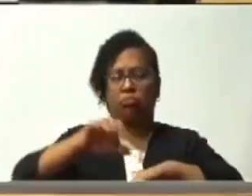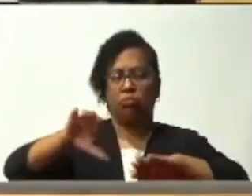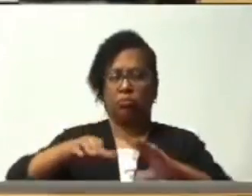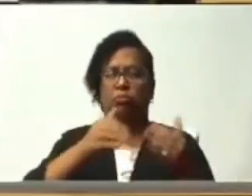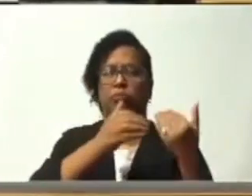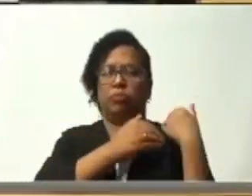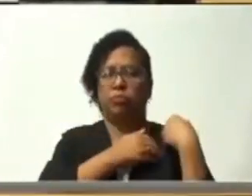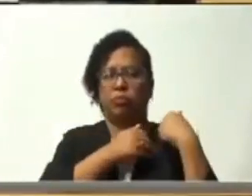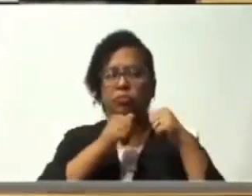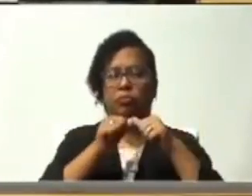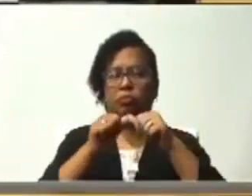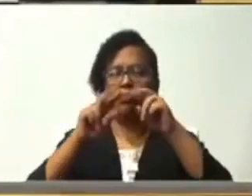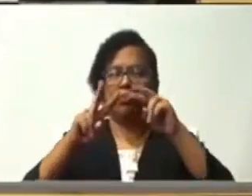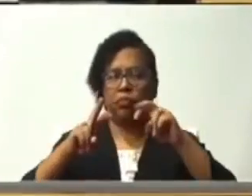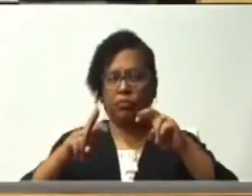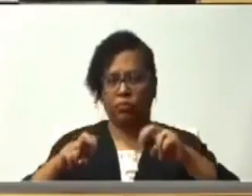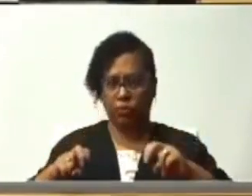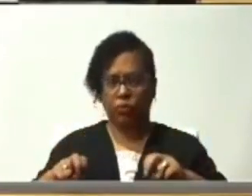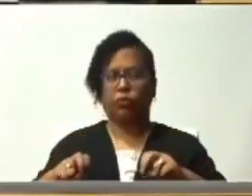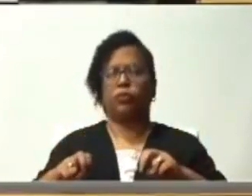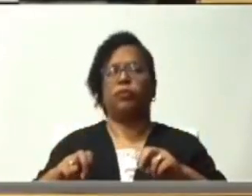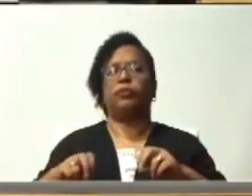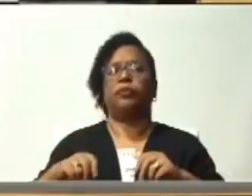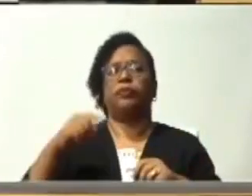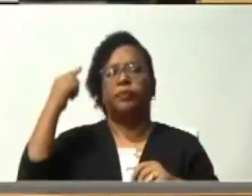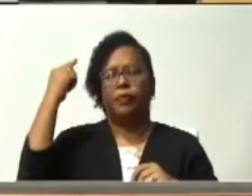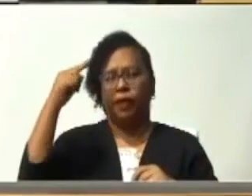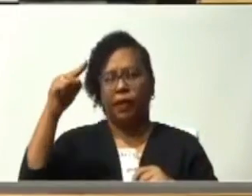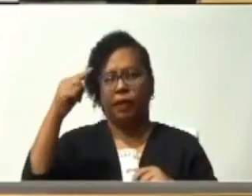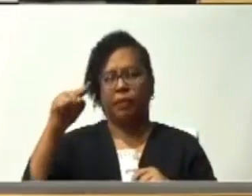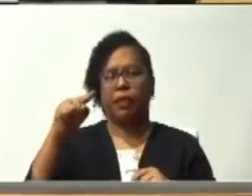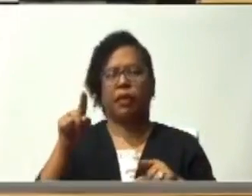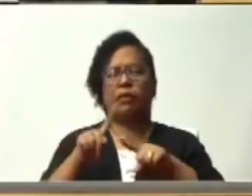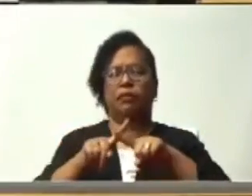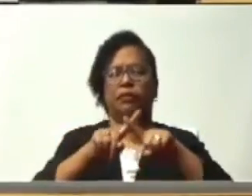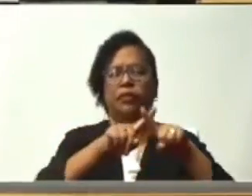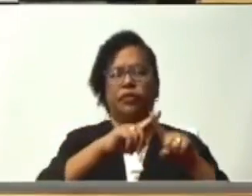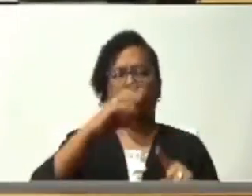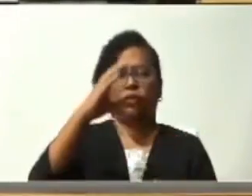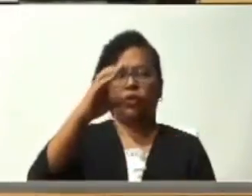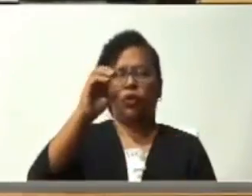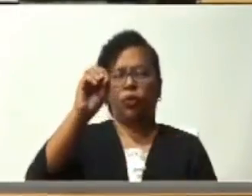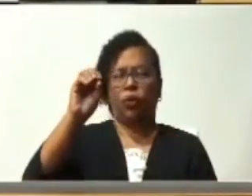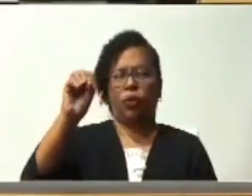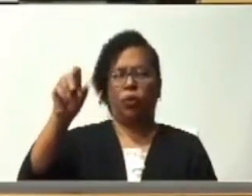el sector cooperativo dominicano nos lo va a agradecer a todos y a todas.